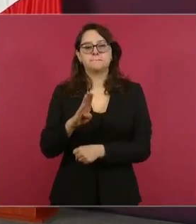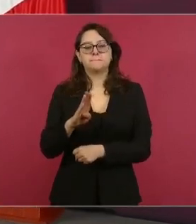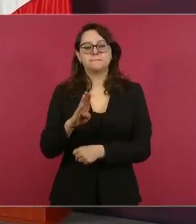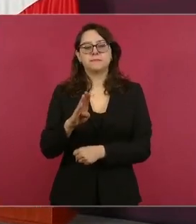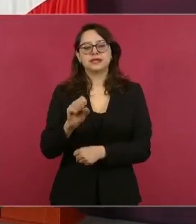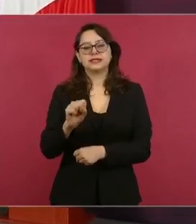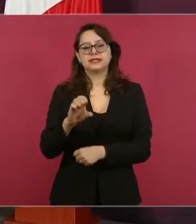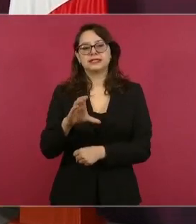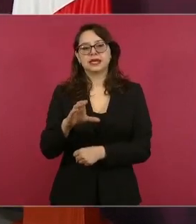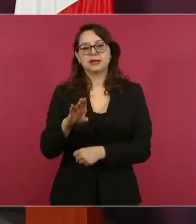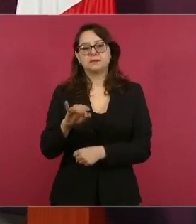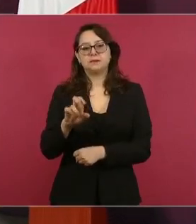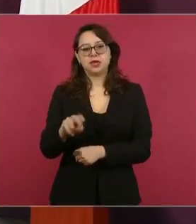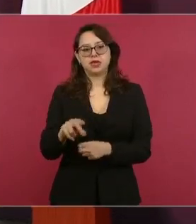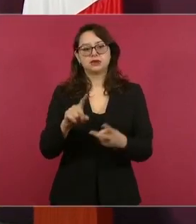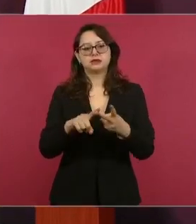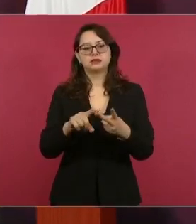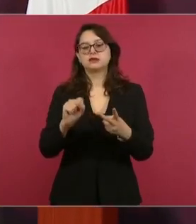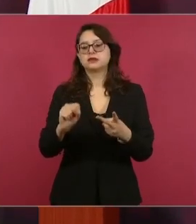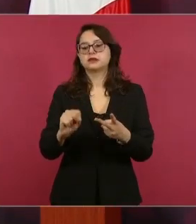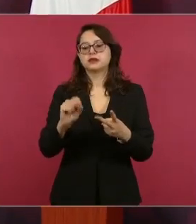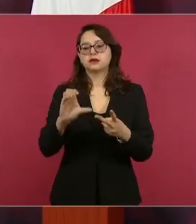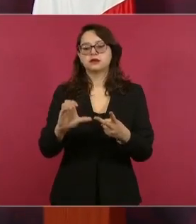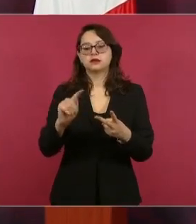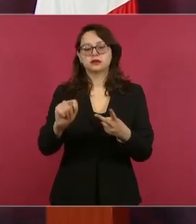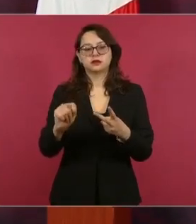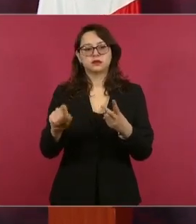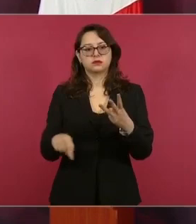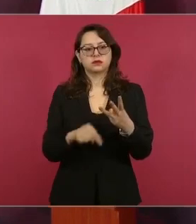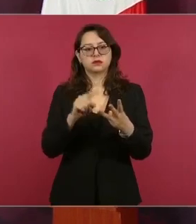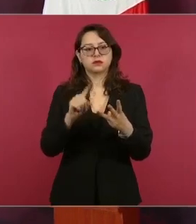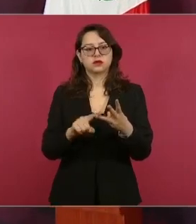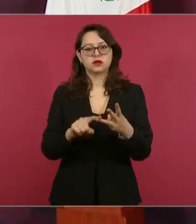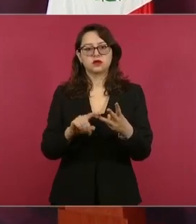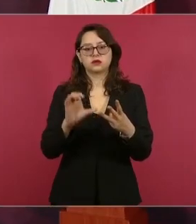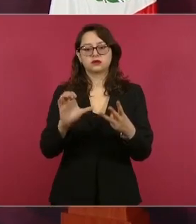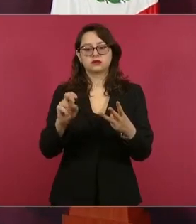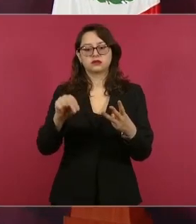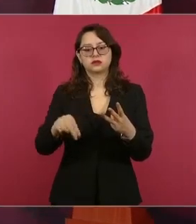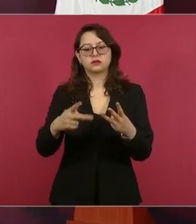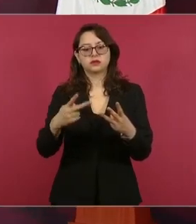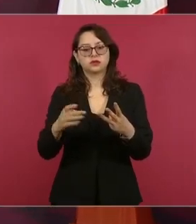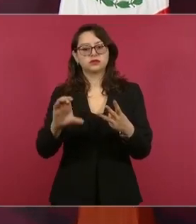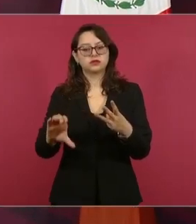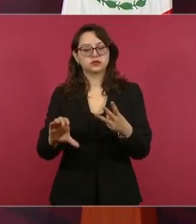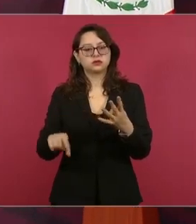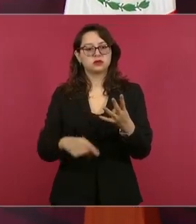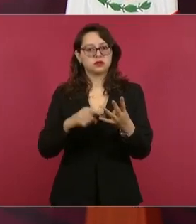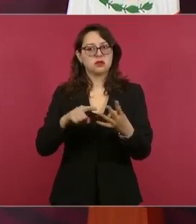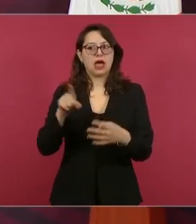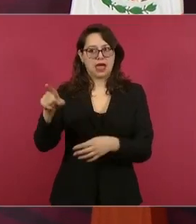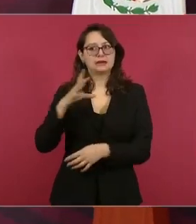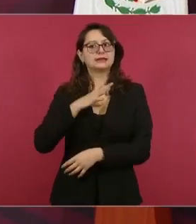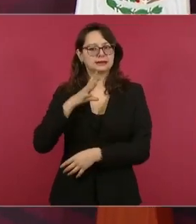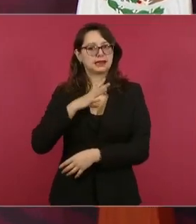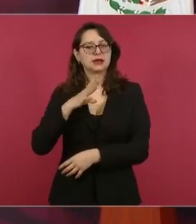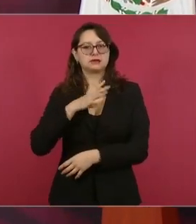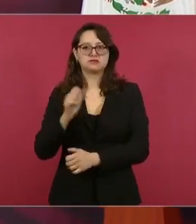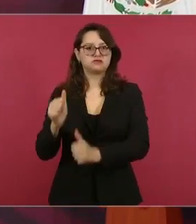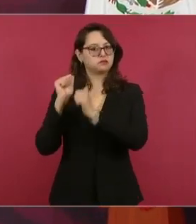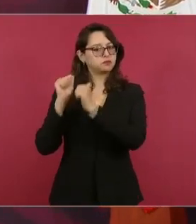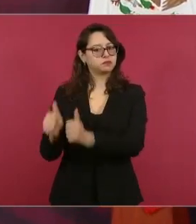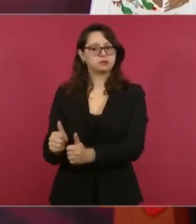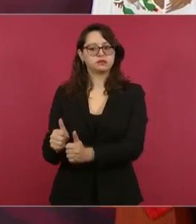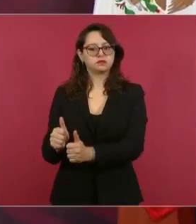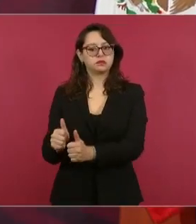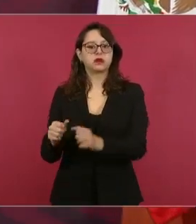Comunicaciones, Transportes, la coordinadora de Protección Civil, en fin, allá está